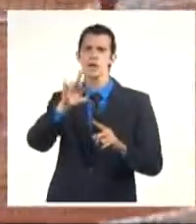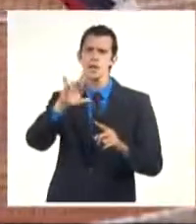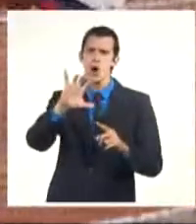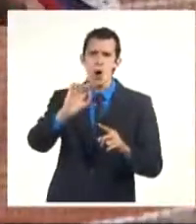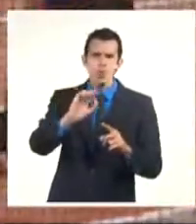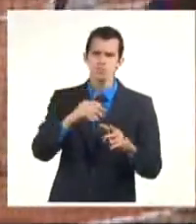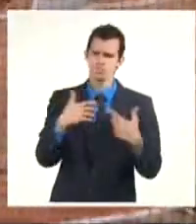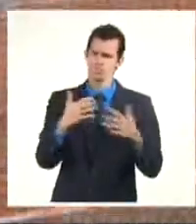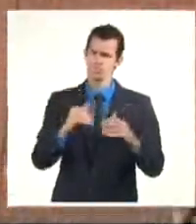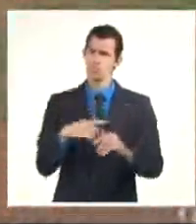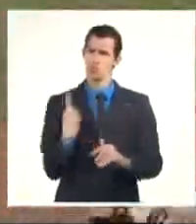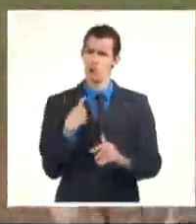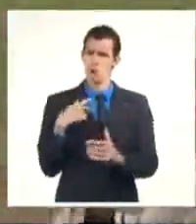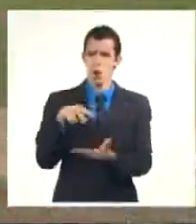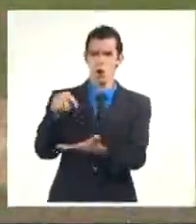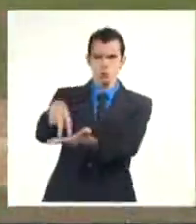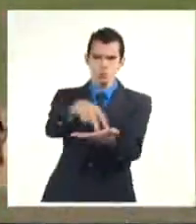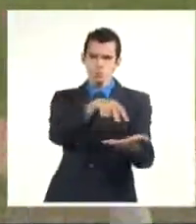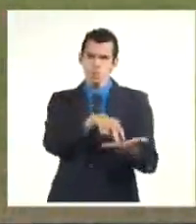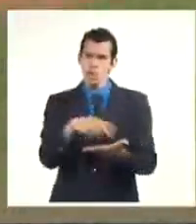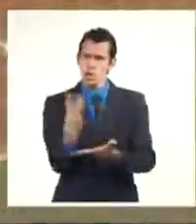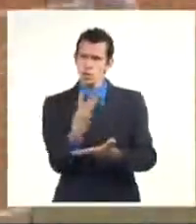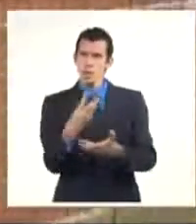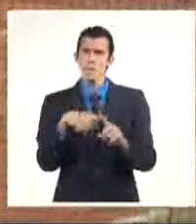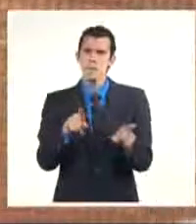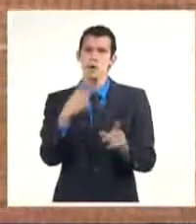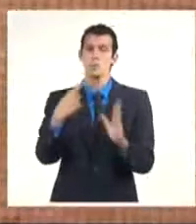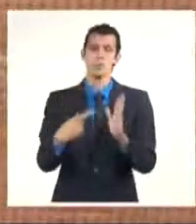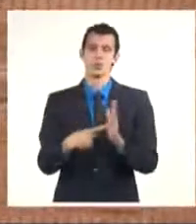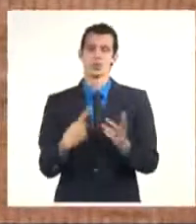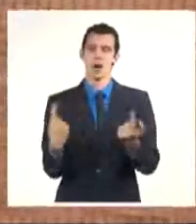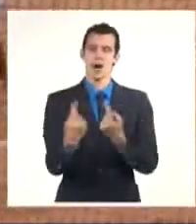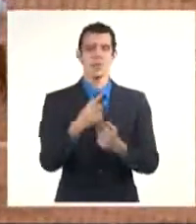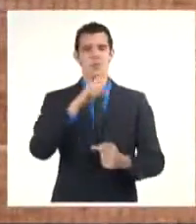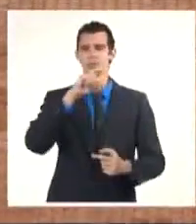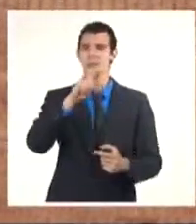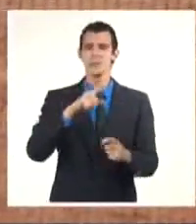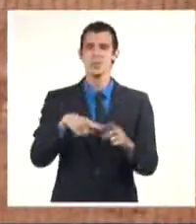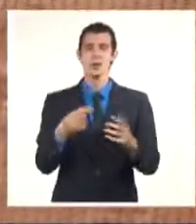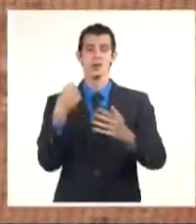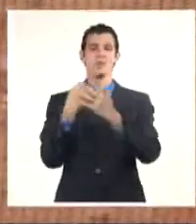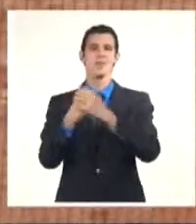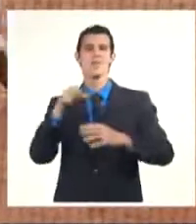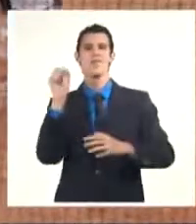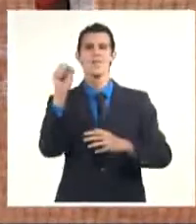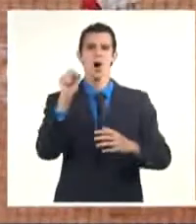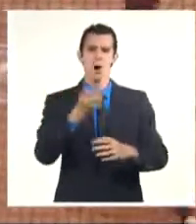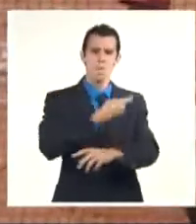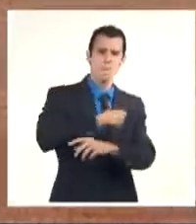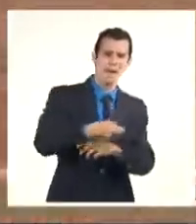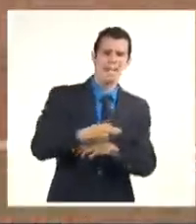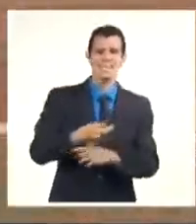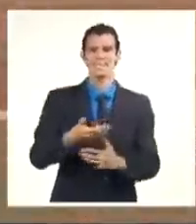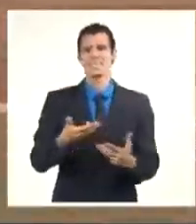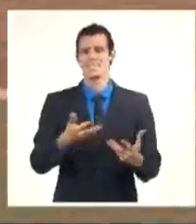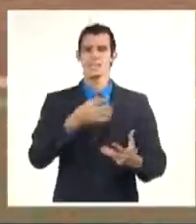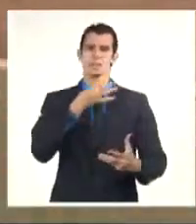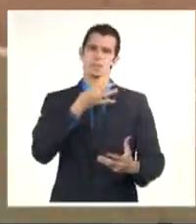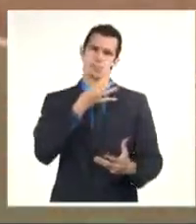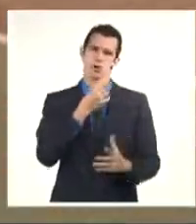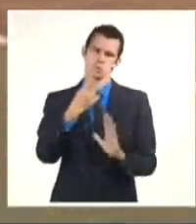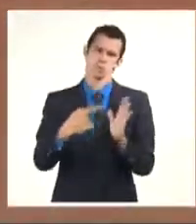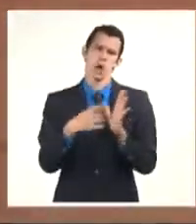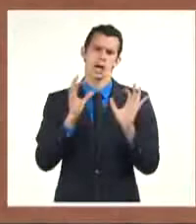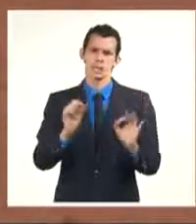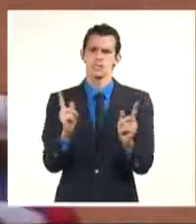nos supimos meter un batazo entre dos, una cosa entre dos. Entonces, eso fue lo que sucedió, no producimos en el